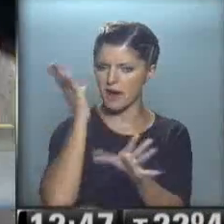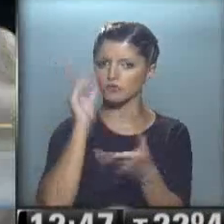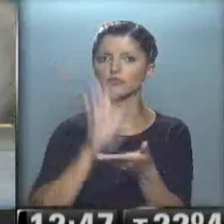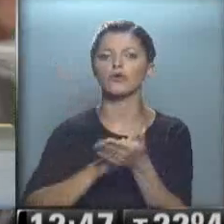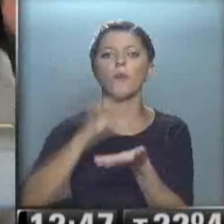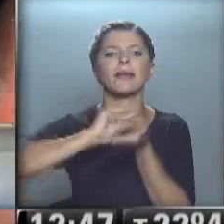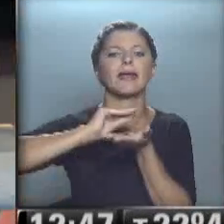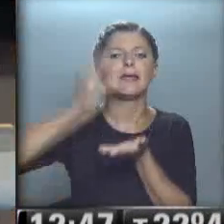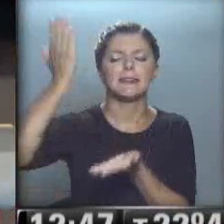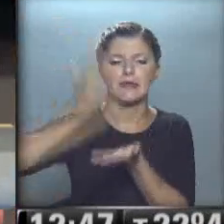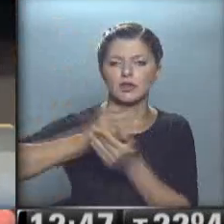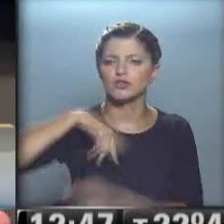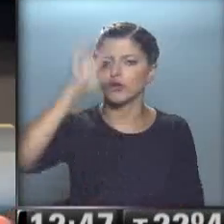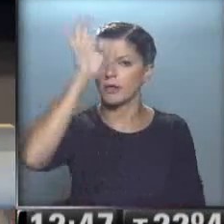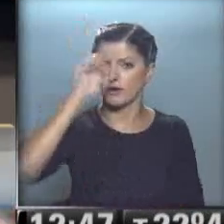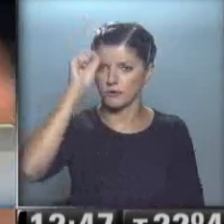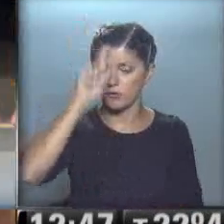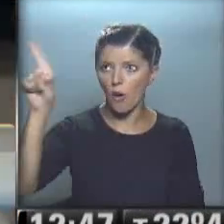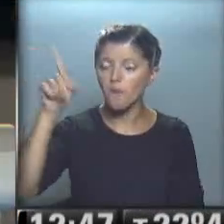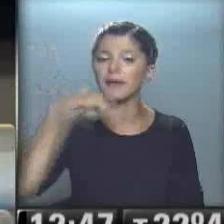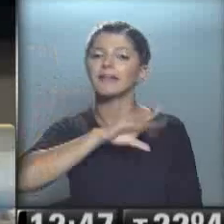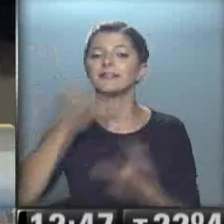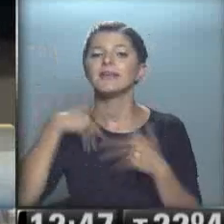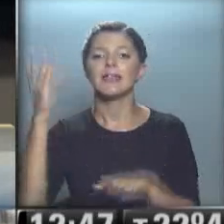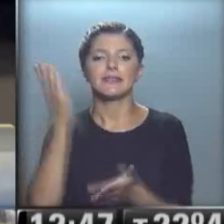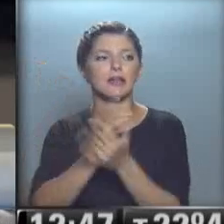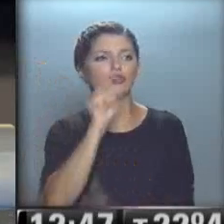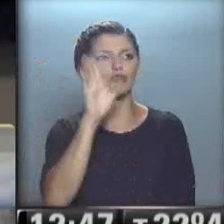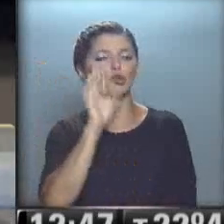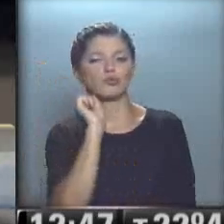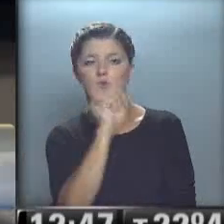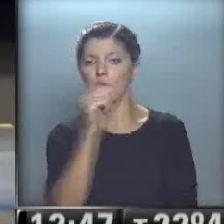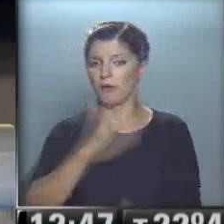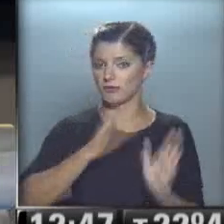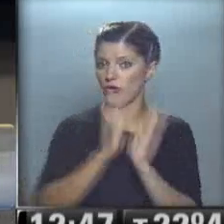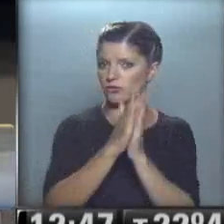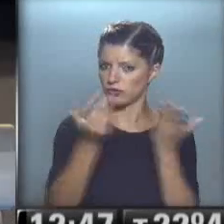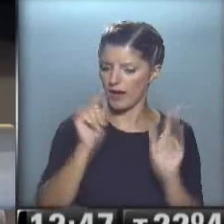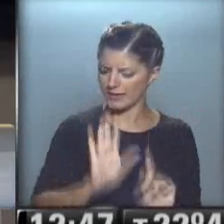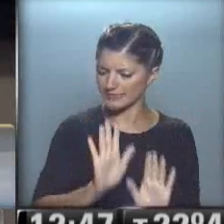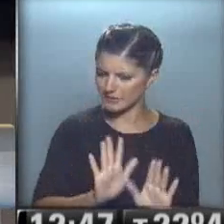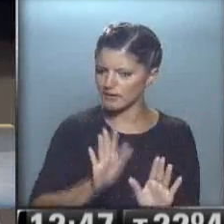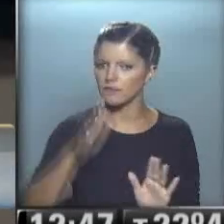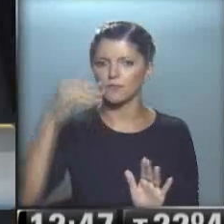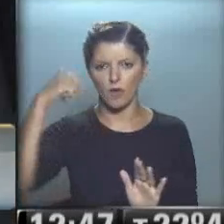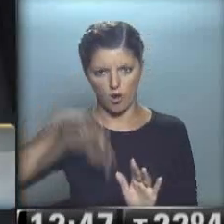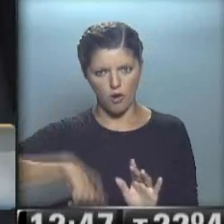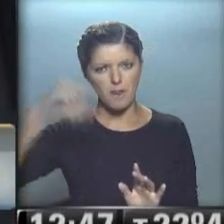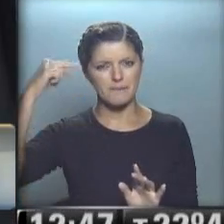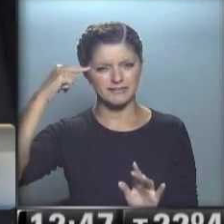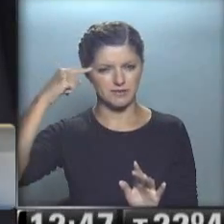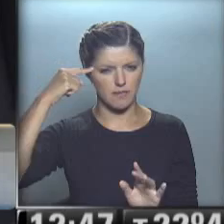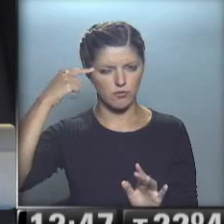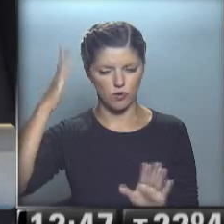romano en derecho de los Estados Unidos porque nuestras constituciones fueron redactadas así y ahora Estamos pensando también desde lo cultural un